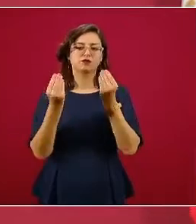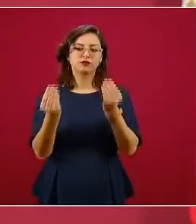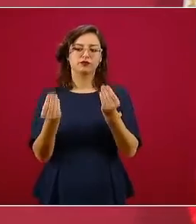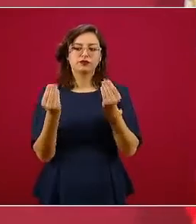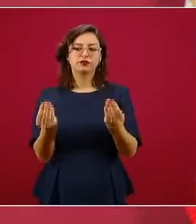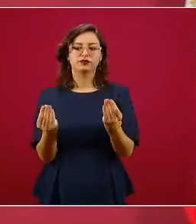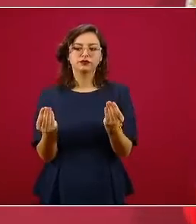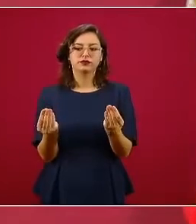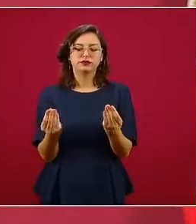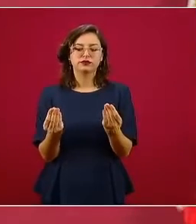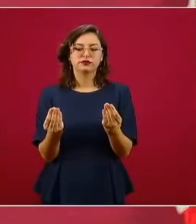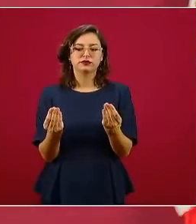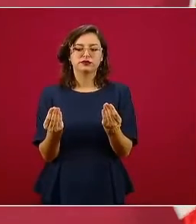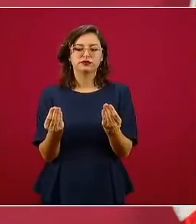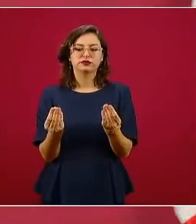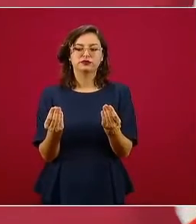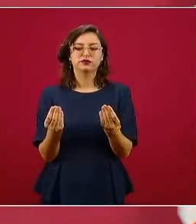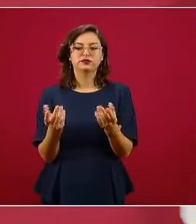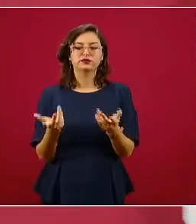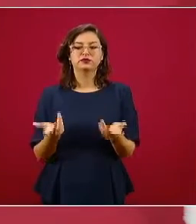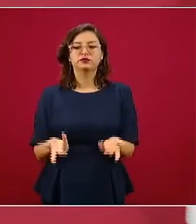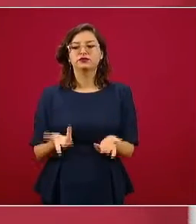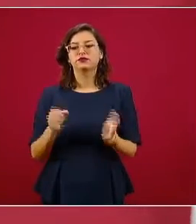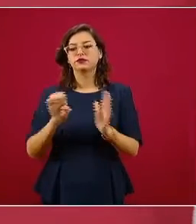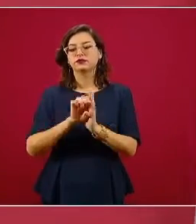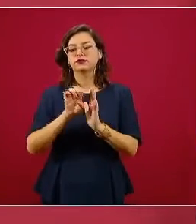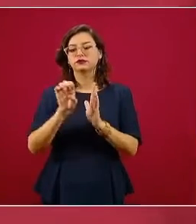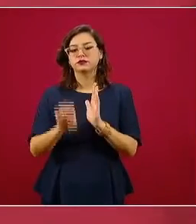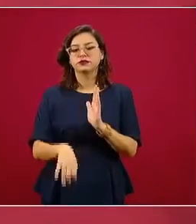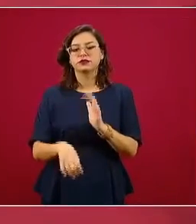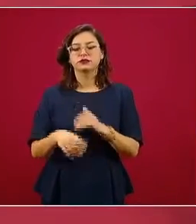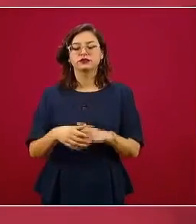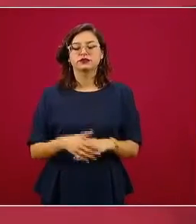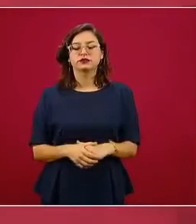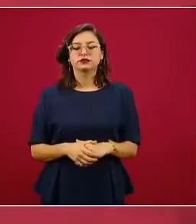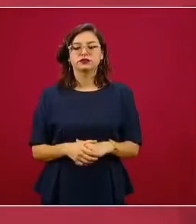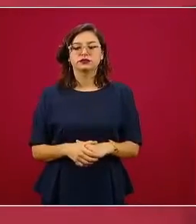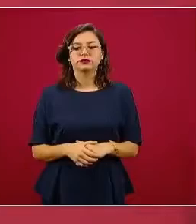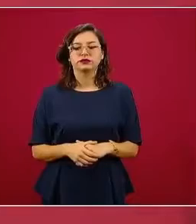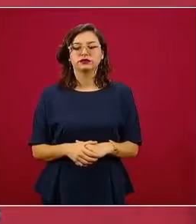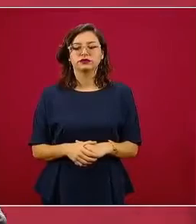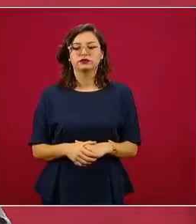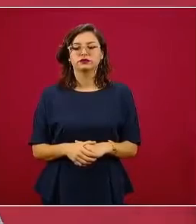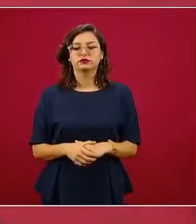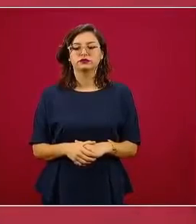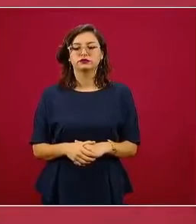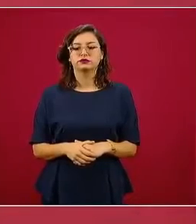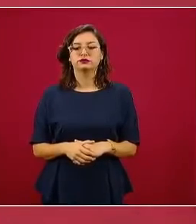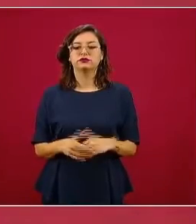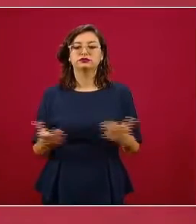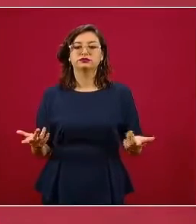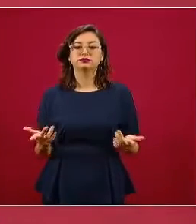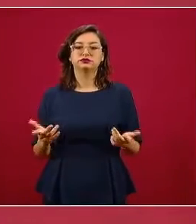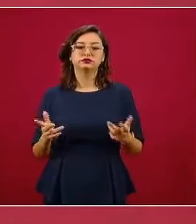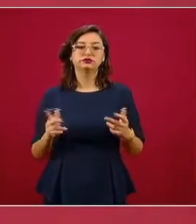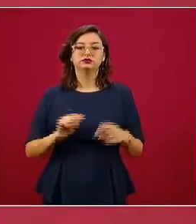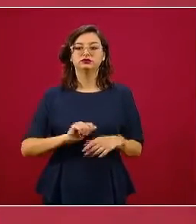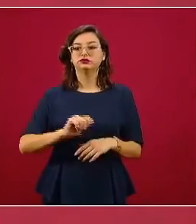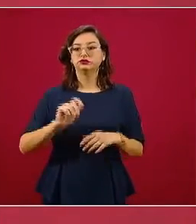mucho. Hablábamos, por ejemplo, de los asilos,